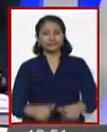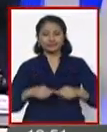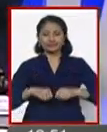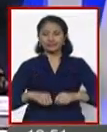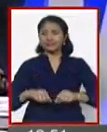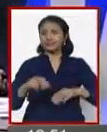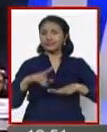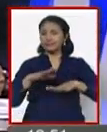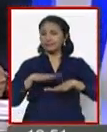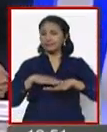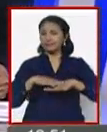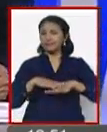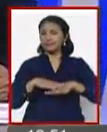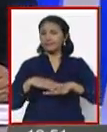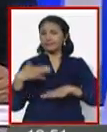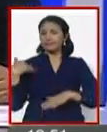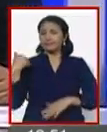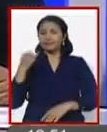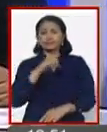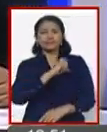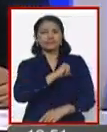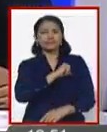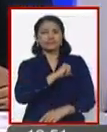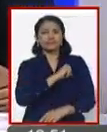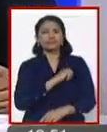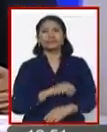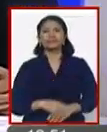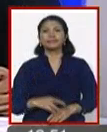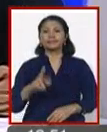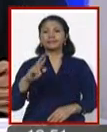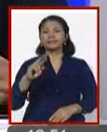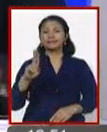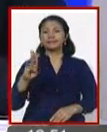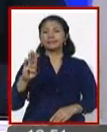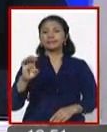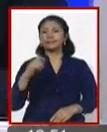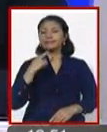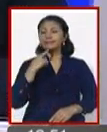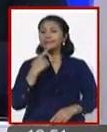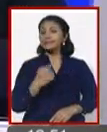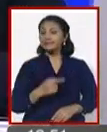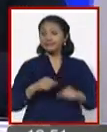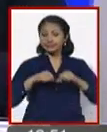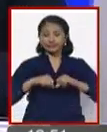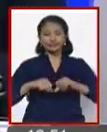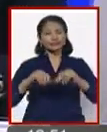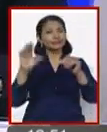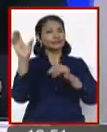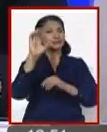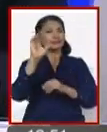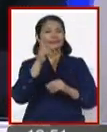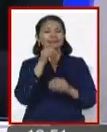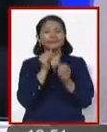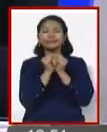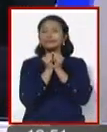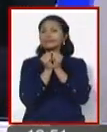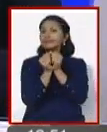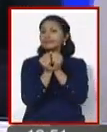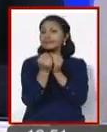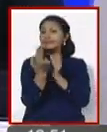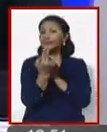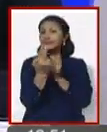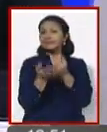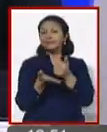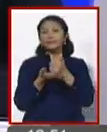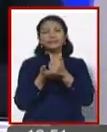Seguimos hablando sobre este tema porque el comandante departamental de la policía, el coronel Rubén Suárez, informó que se continúa buscando a los cómplices que ayudaron a